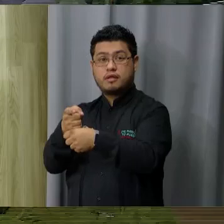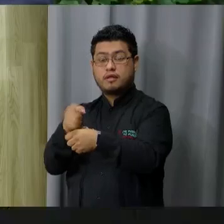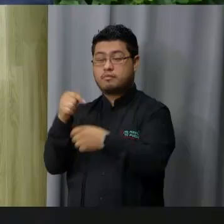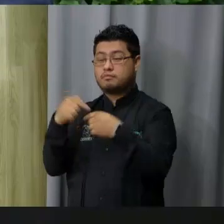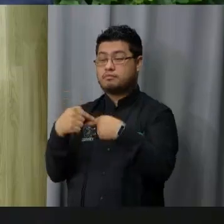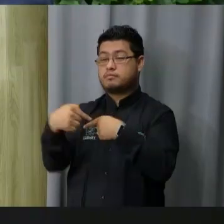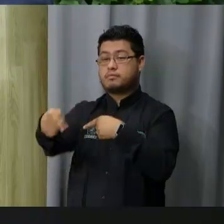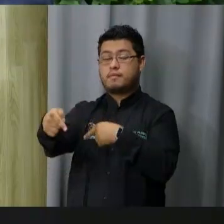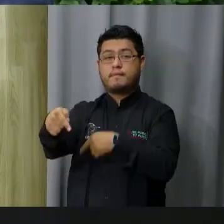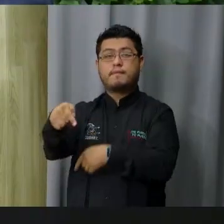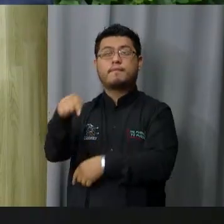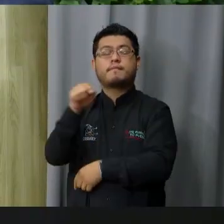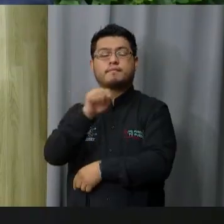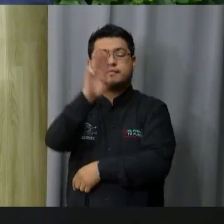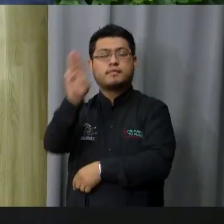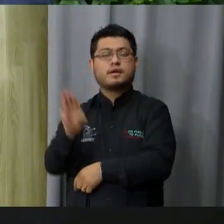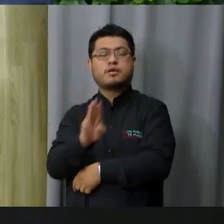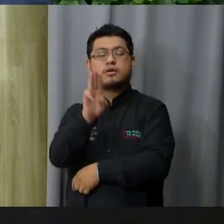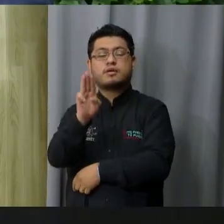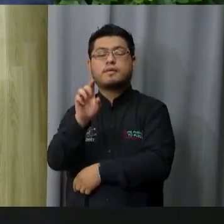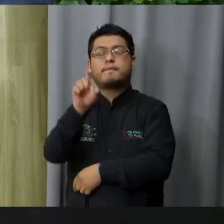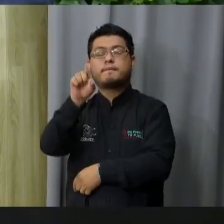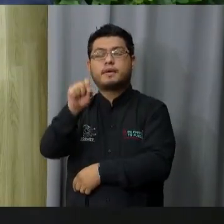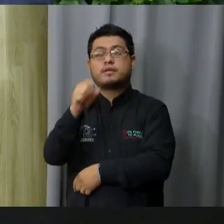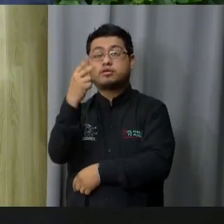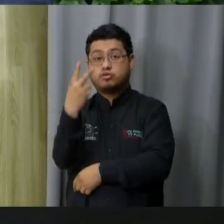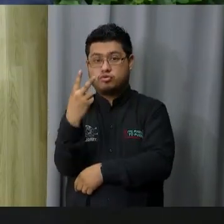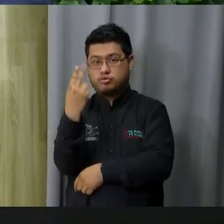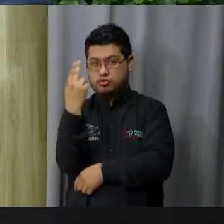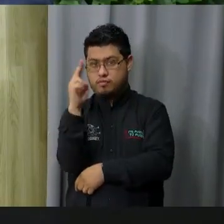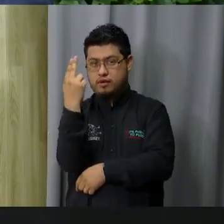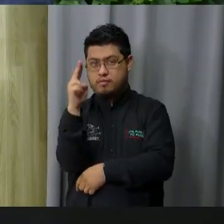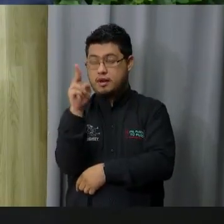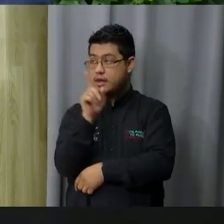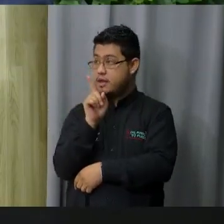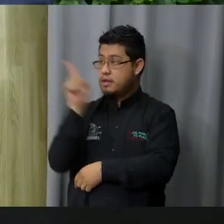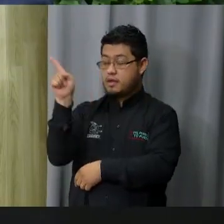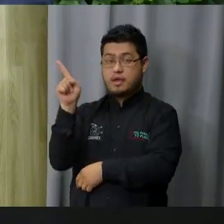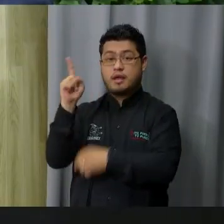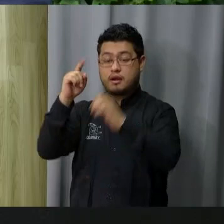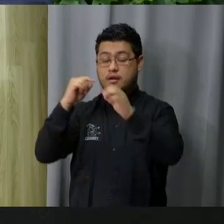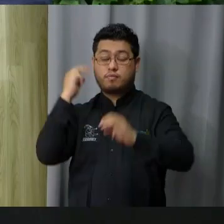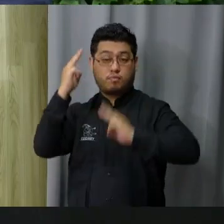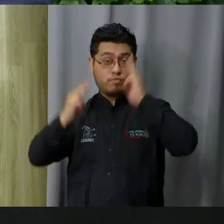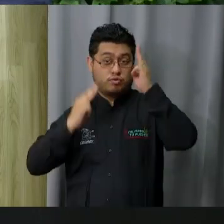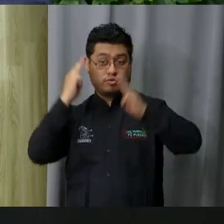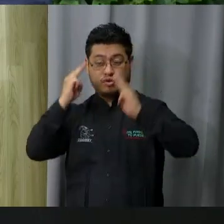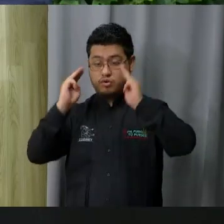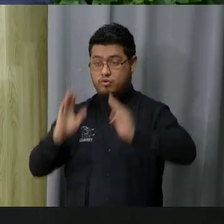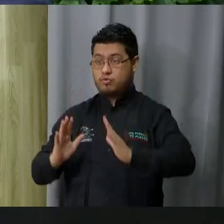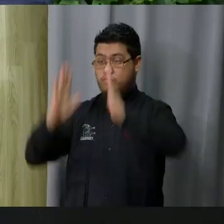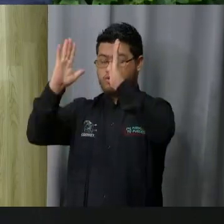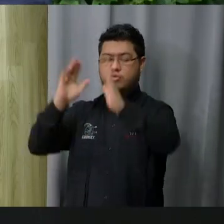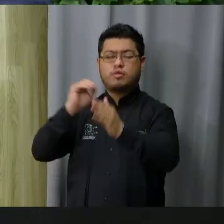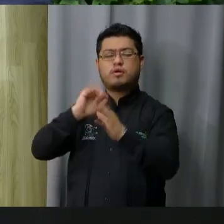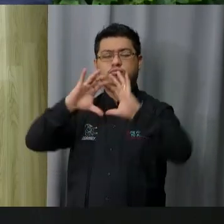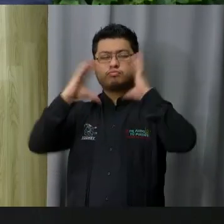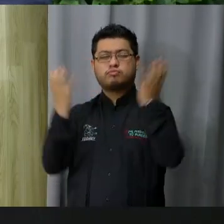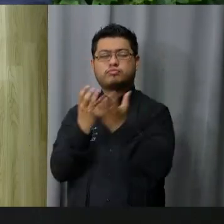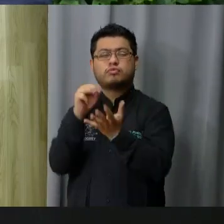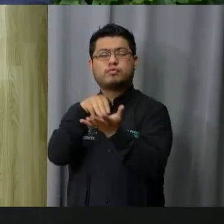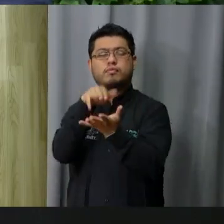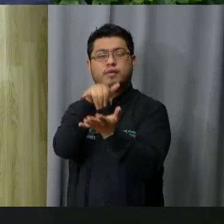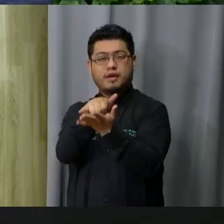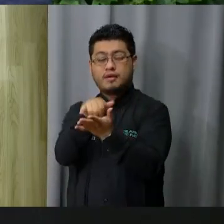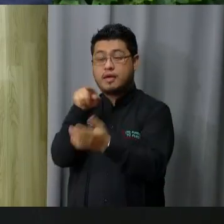miércoles 22 de noviembre en la sala Mayamax del Mundo Maya a las 5:30 de la tarde.